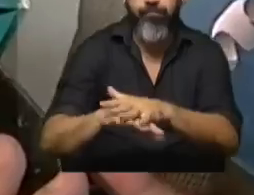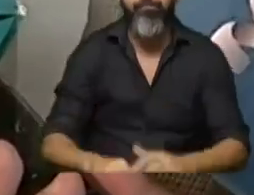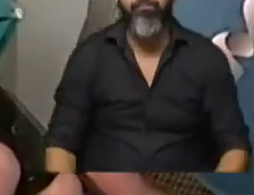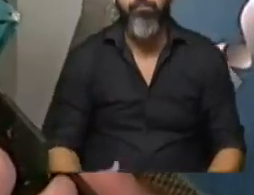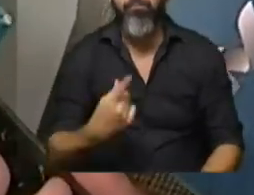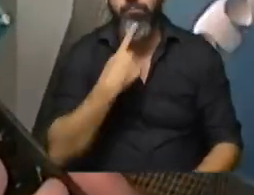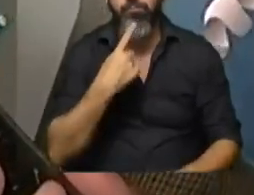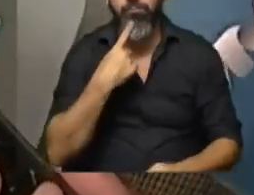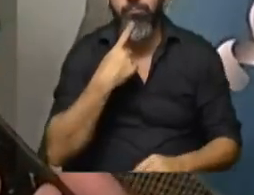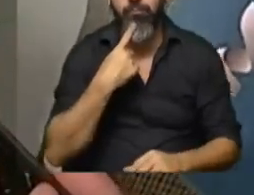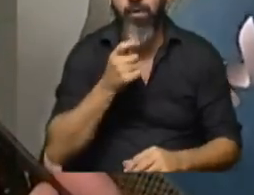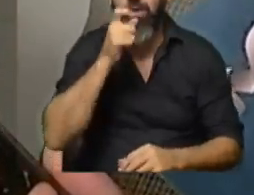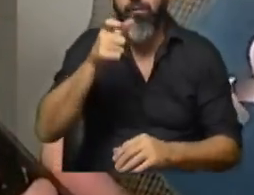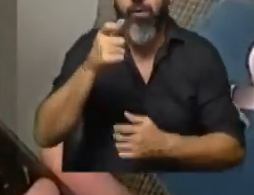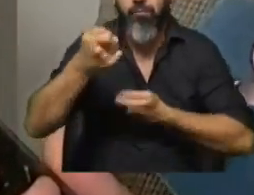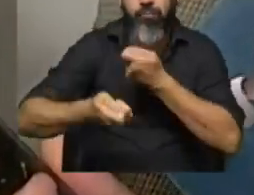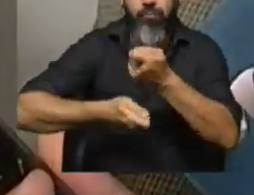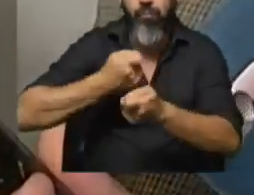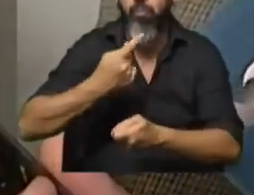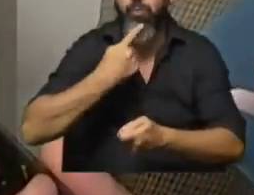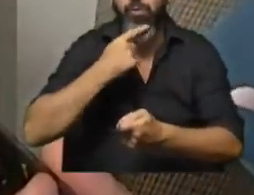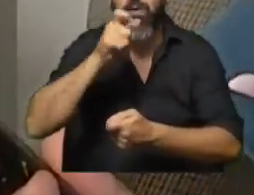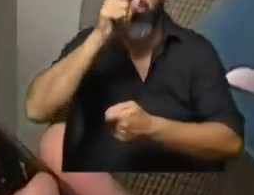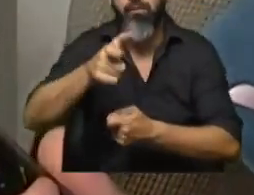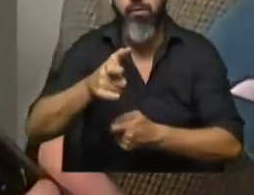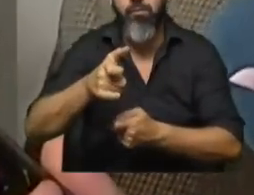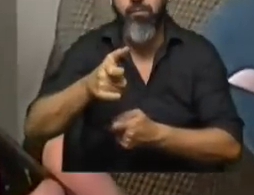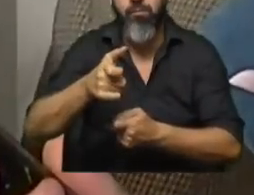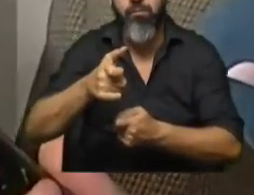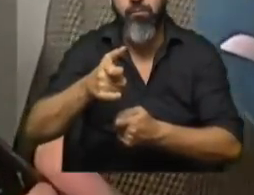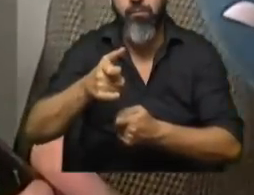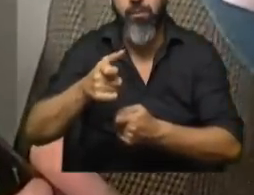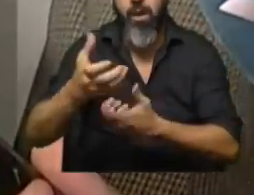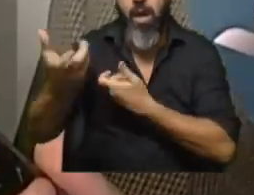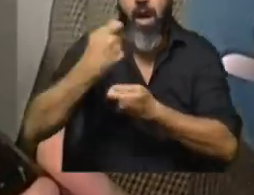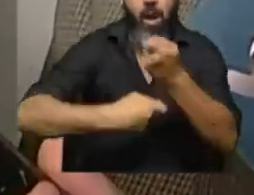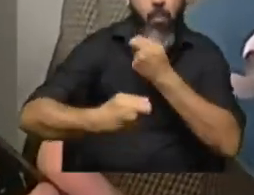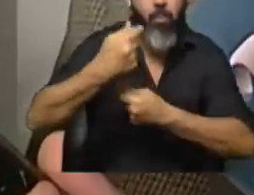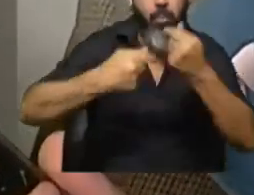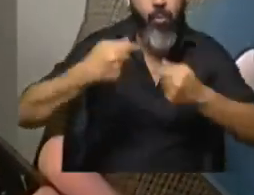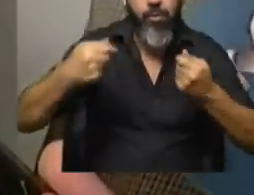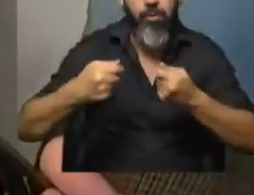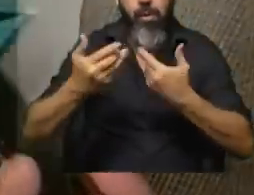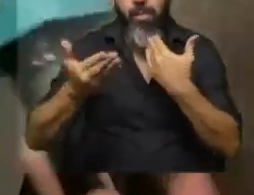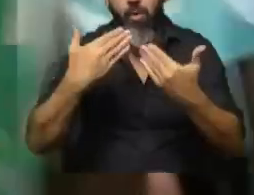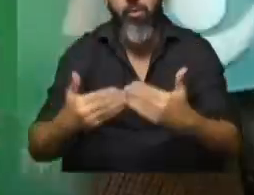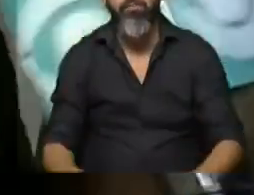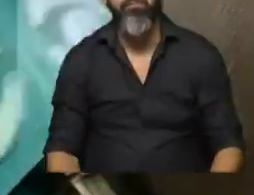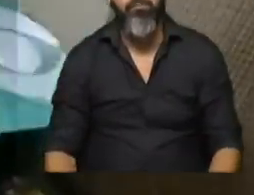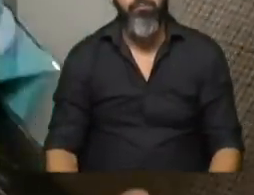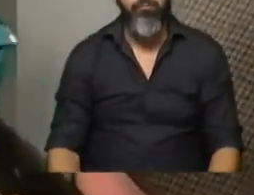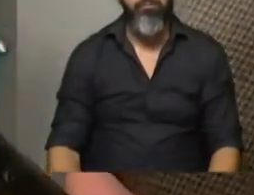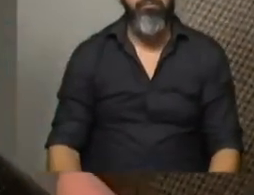la política se trata la construcción de la política se trata de recibir aportes de varios lados para dialogar